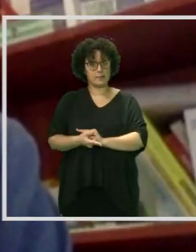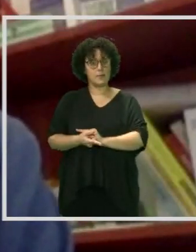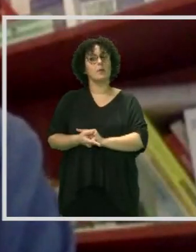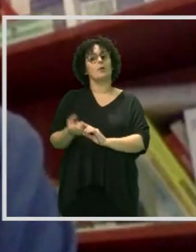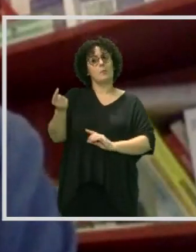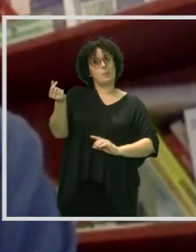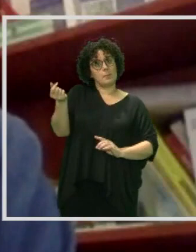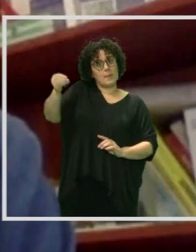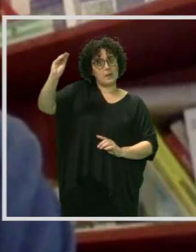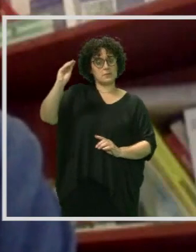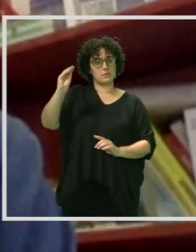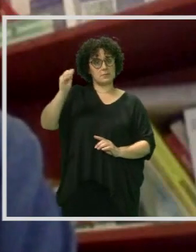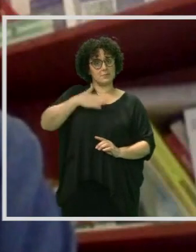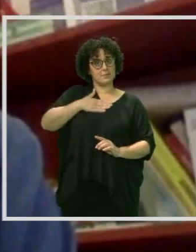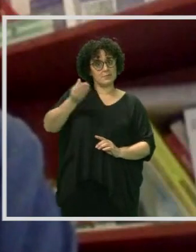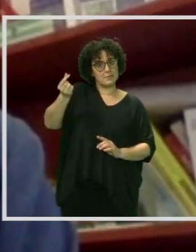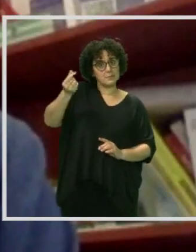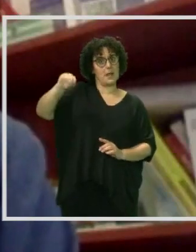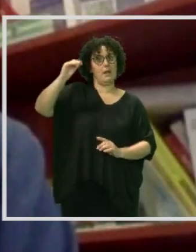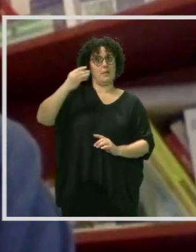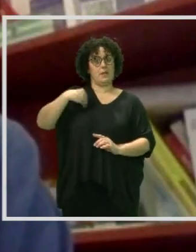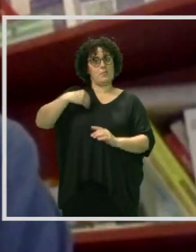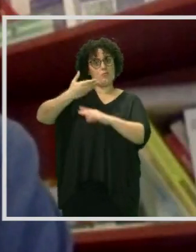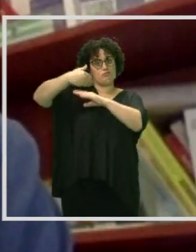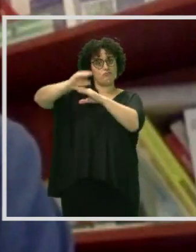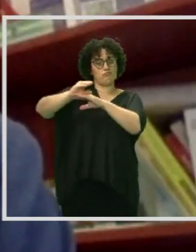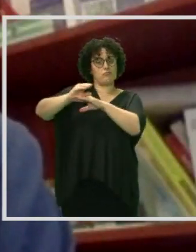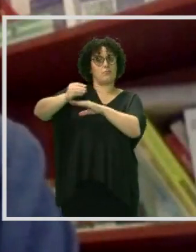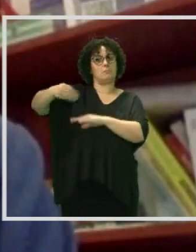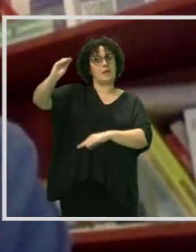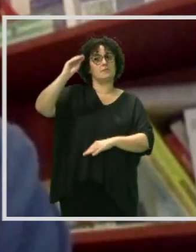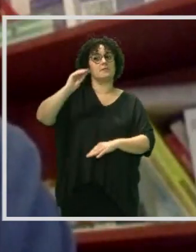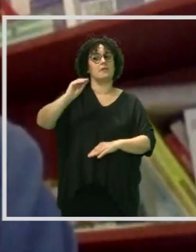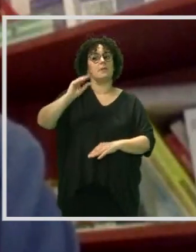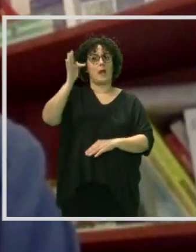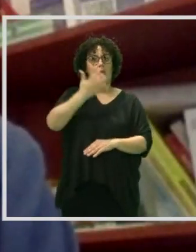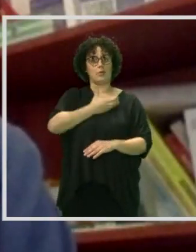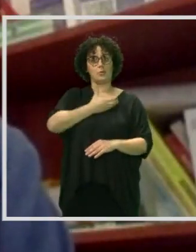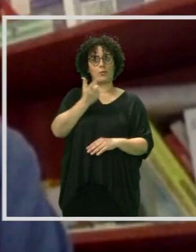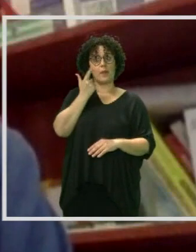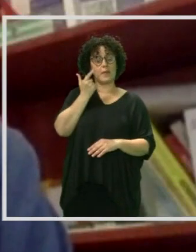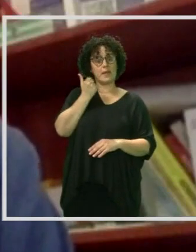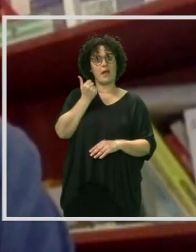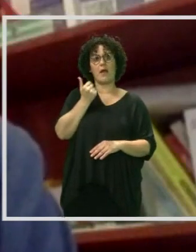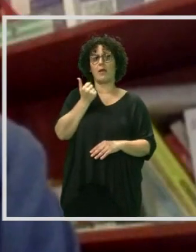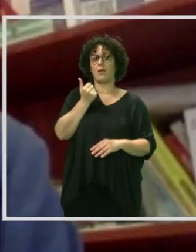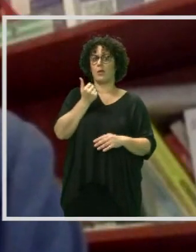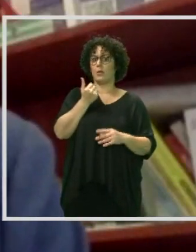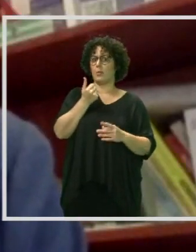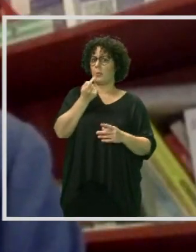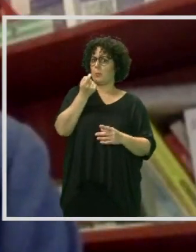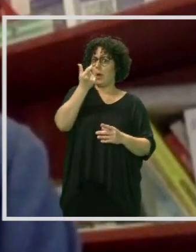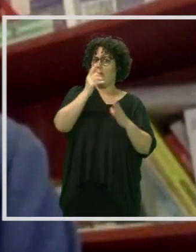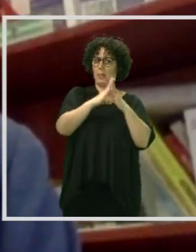aumentado hemos aumentado esa partida y vaya por delante también que el ayuntamiento de almería es de los pocos de andalucía